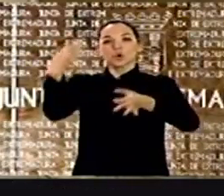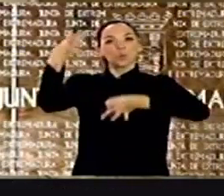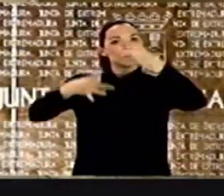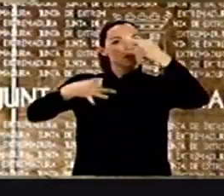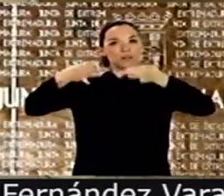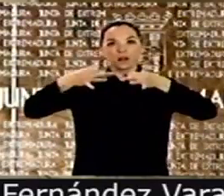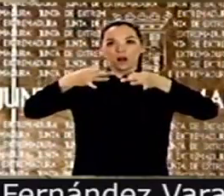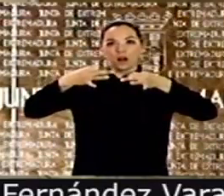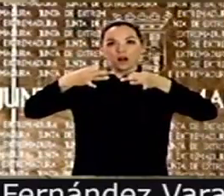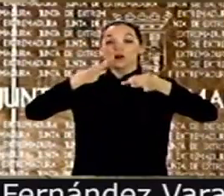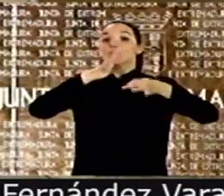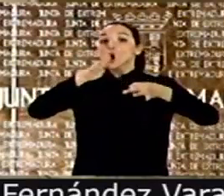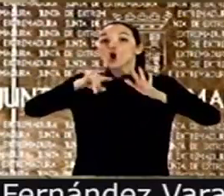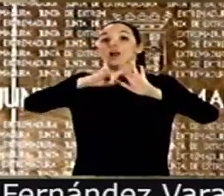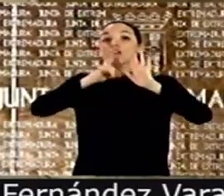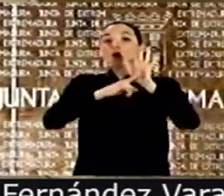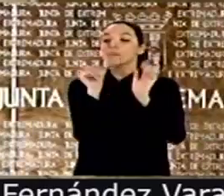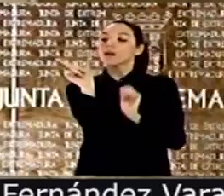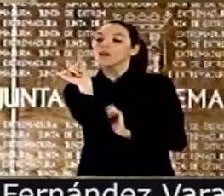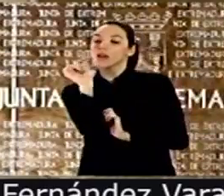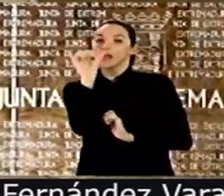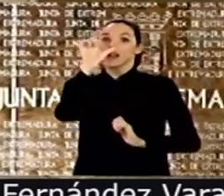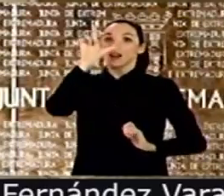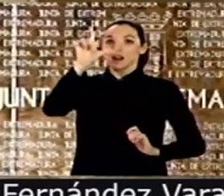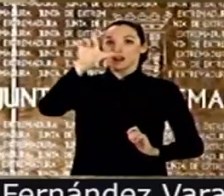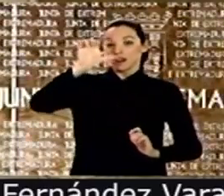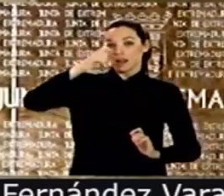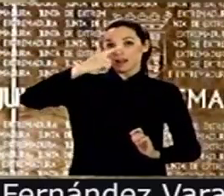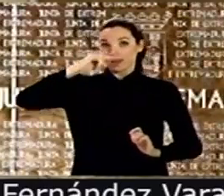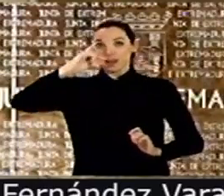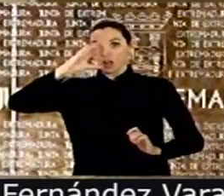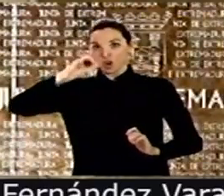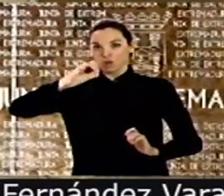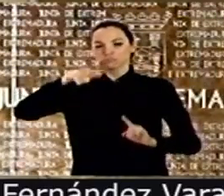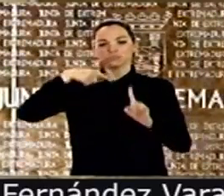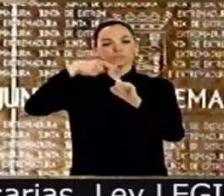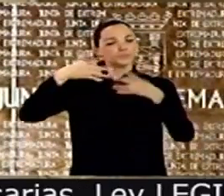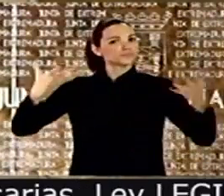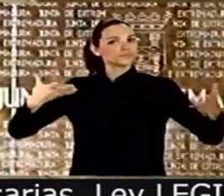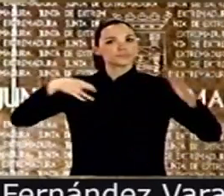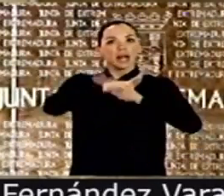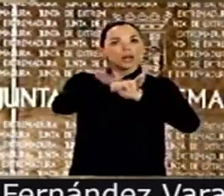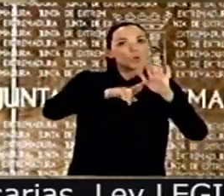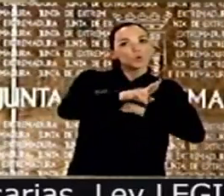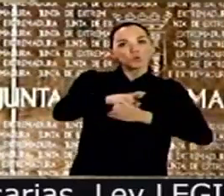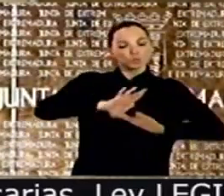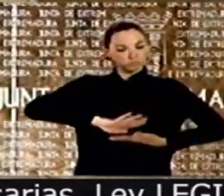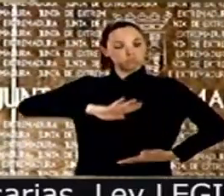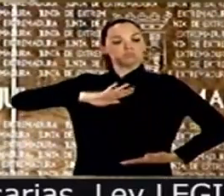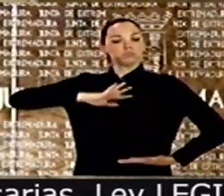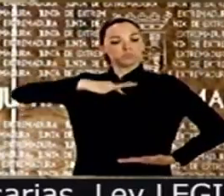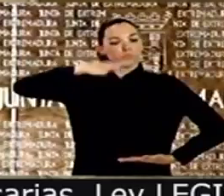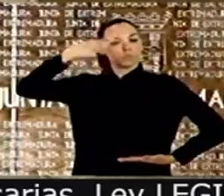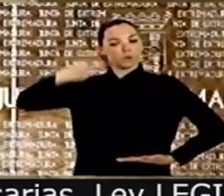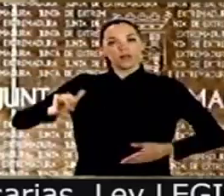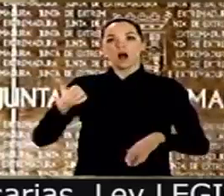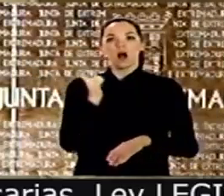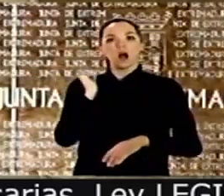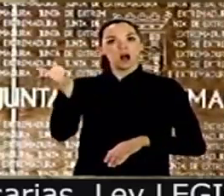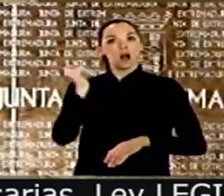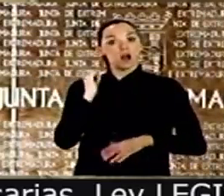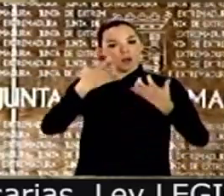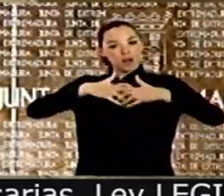esto se llama Ley Legio, para que nuestra región pueda aprovechar los recursos y las potencialidades que tiene, se pueda generar